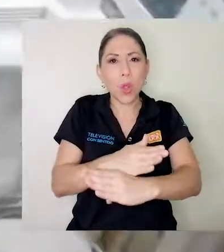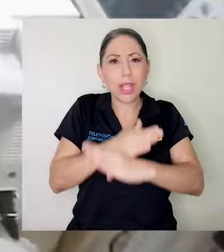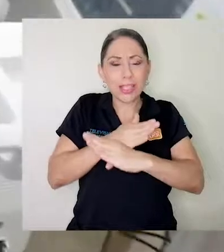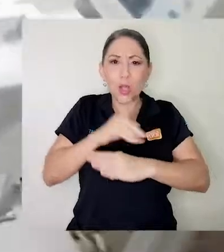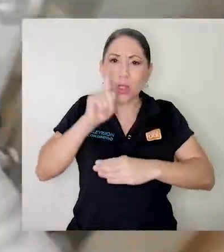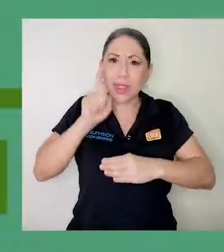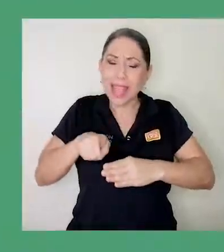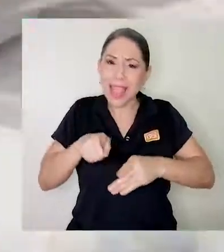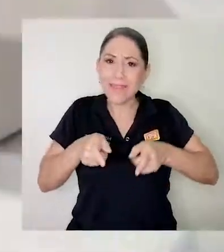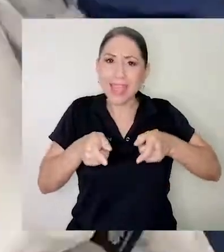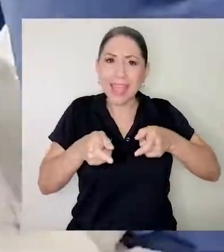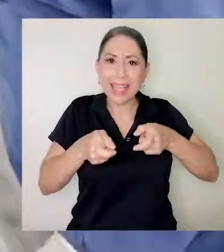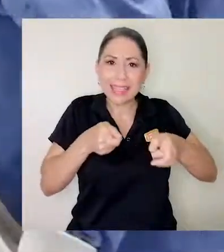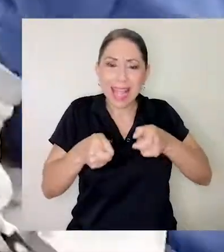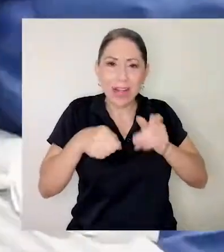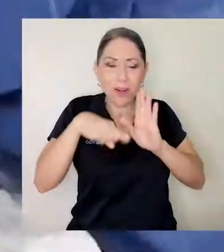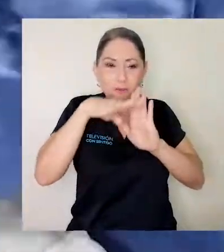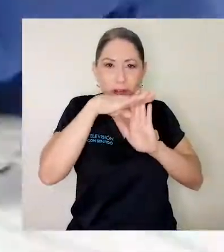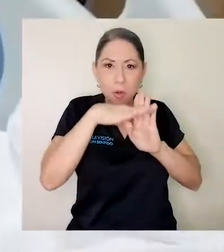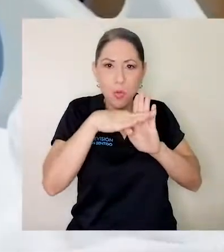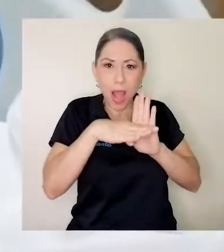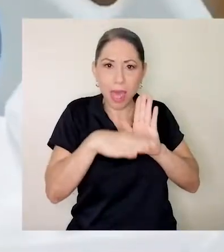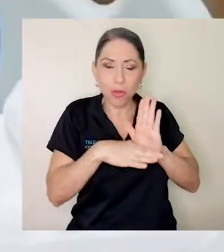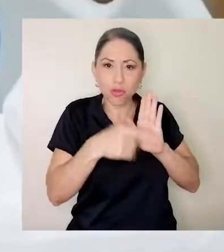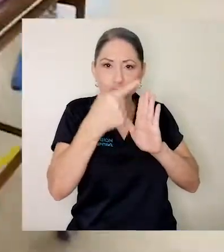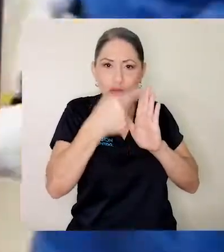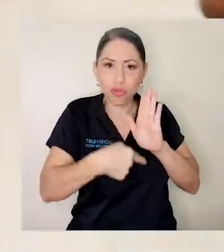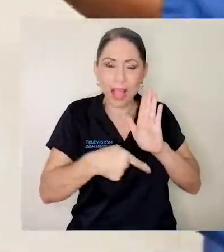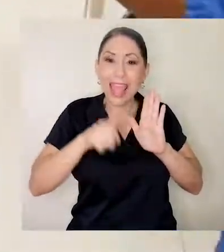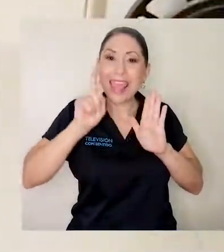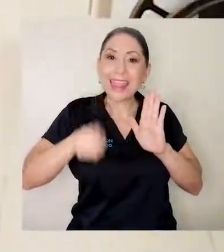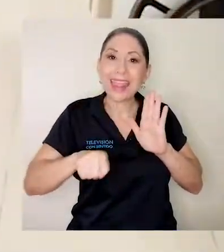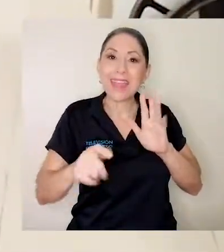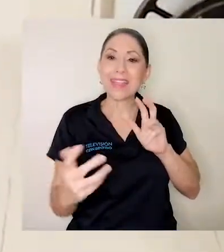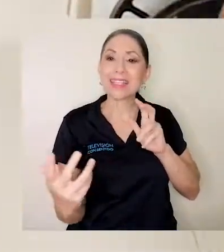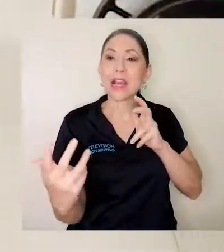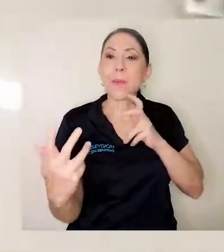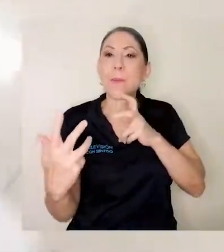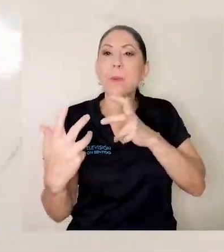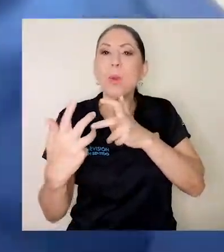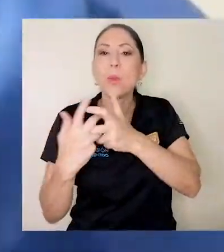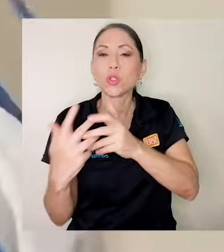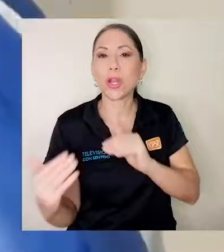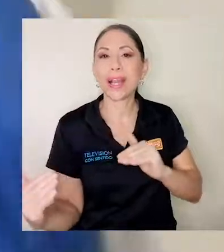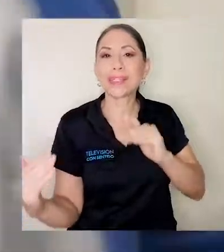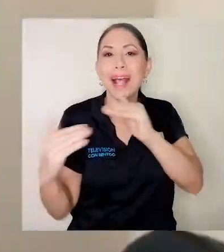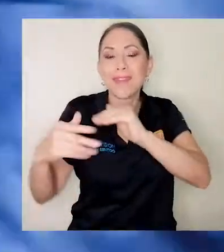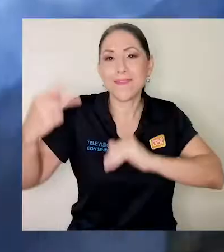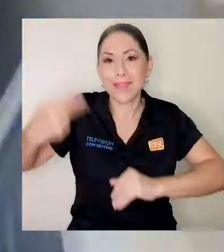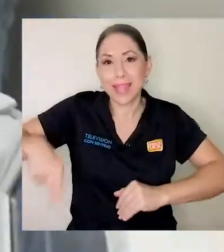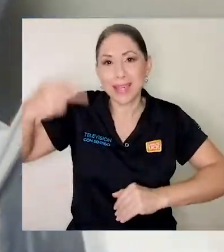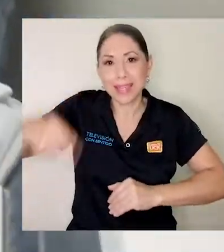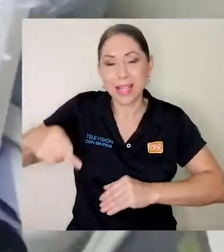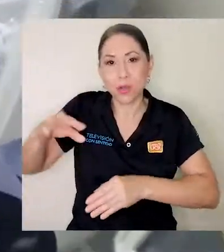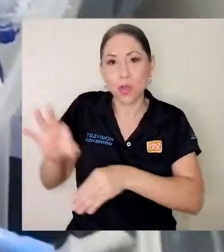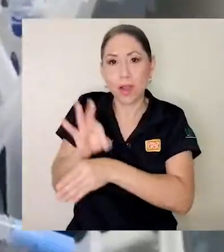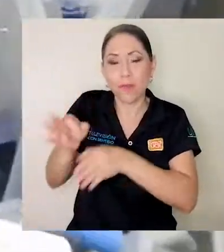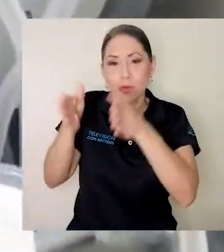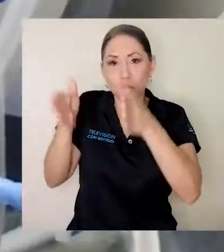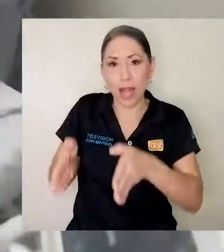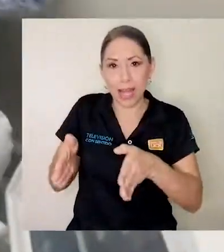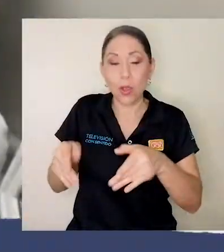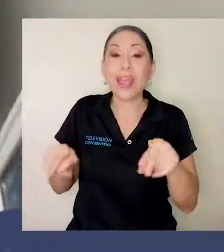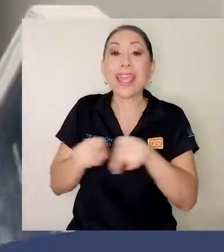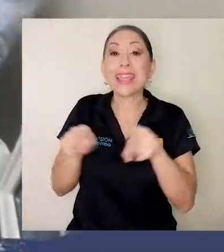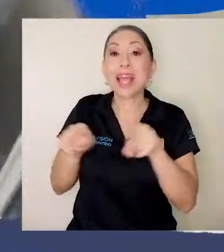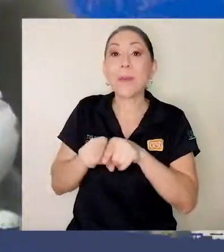regulados y deben ser proporcionales al grado de riesgo que tiene el funcionario y